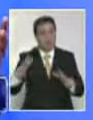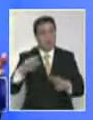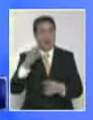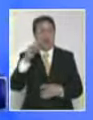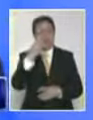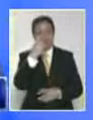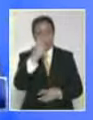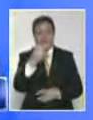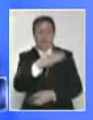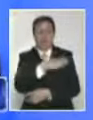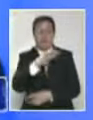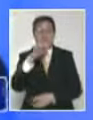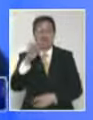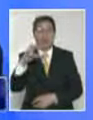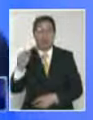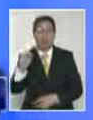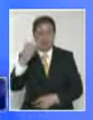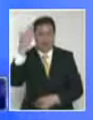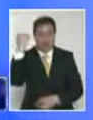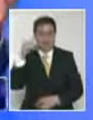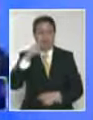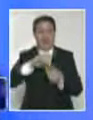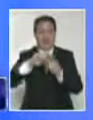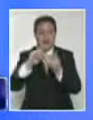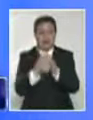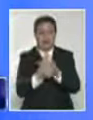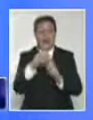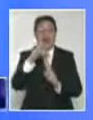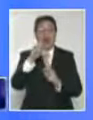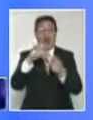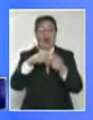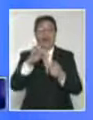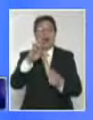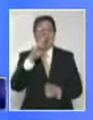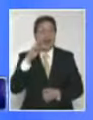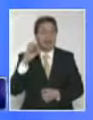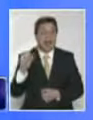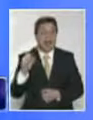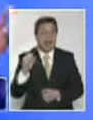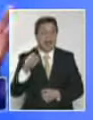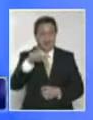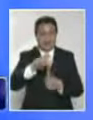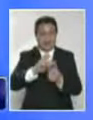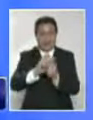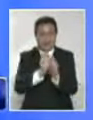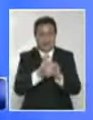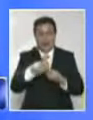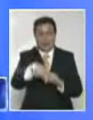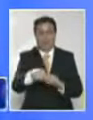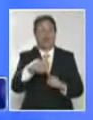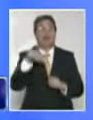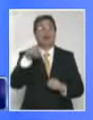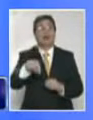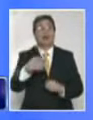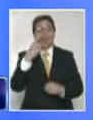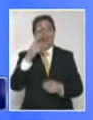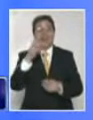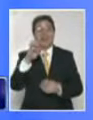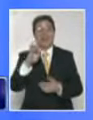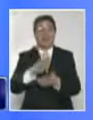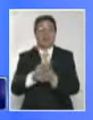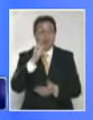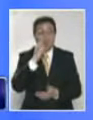Padre, con la reforma agraria, un montón de cosas, muertes, también hubo violaciones, estamos hablando de derechos humanos, también hubo violaciones a los derechos humanos en